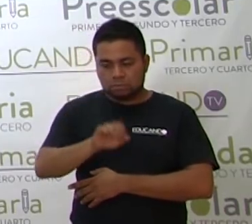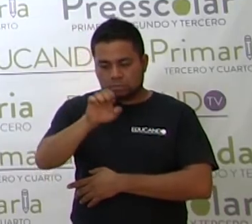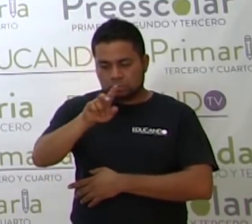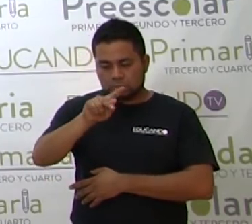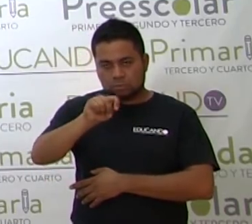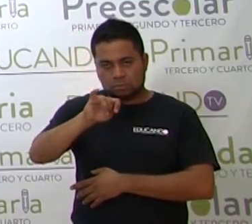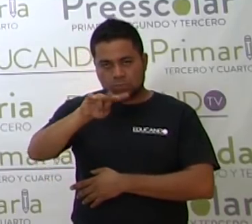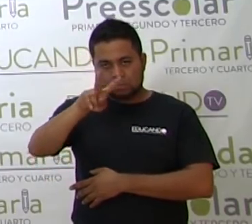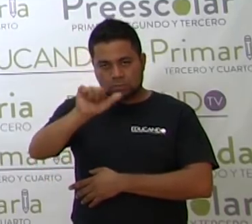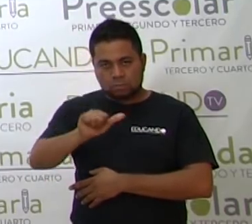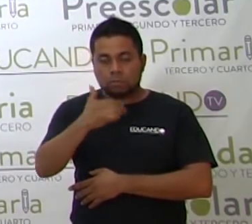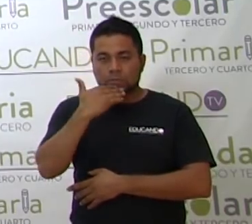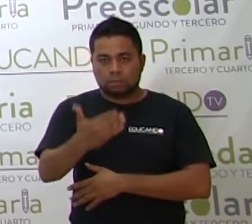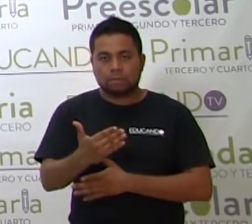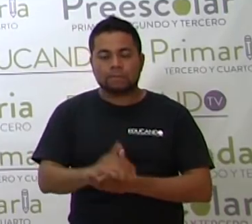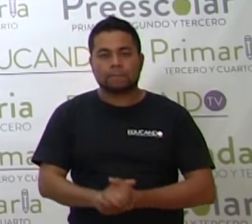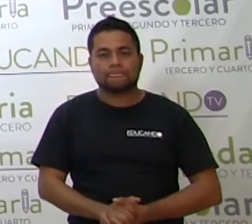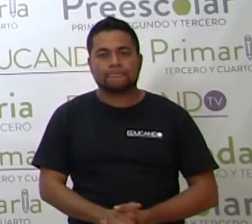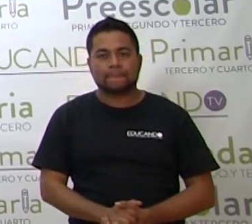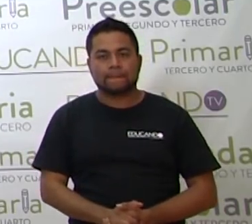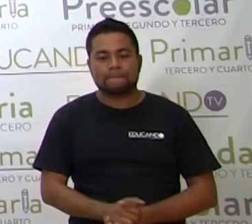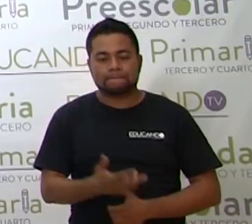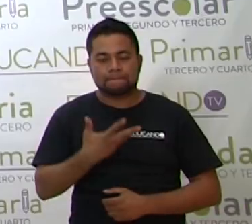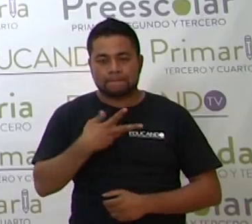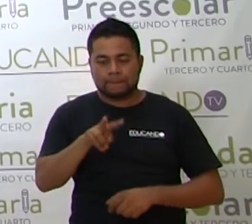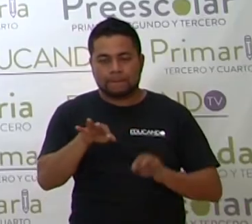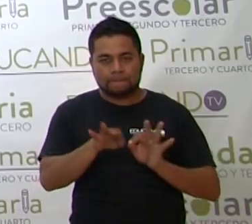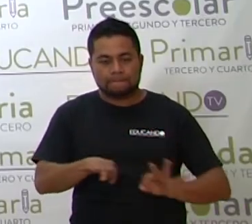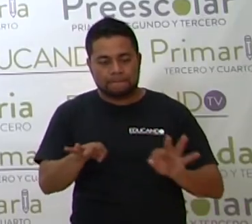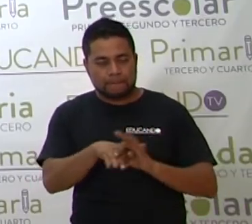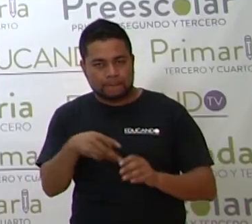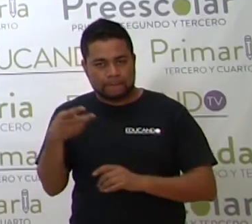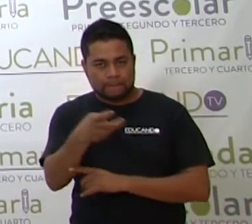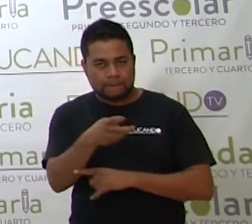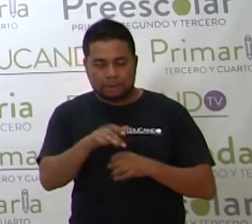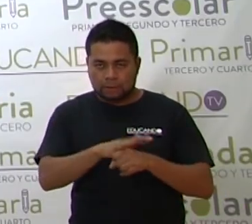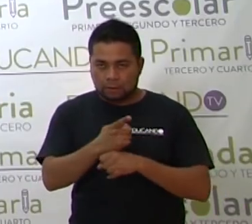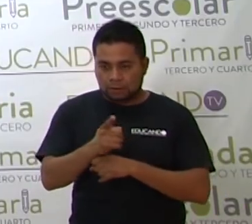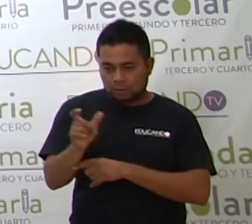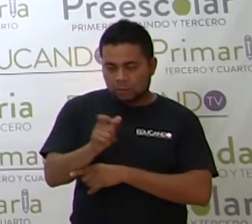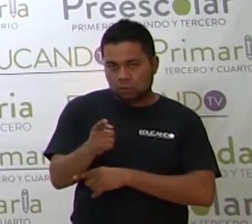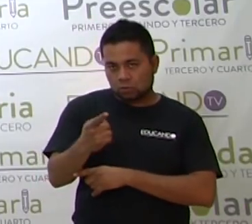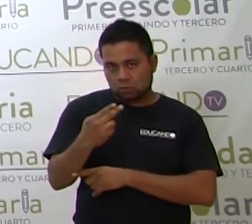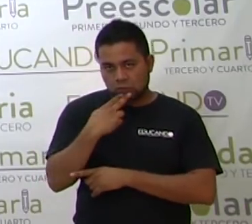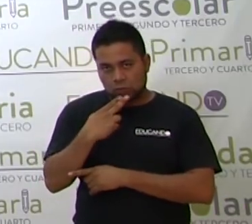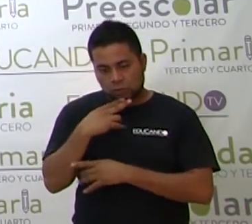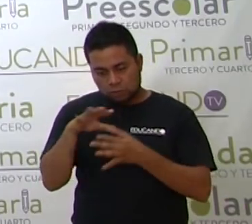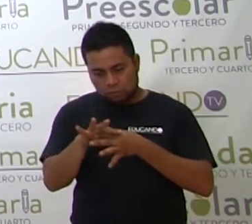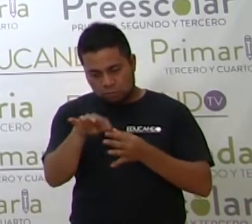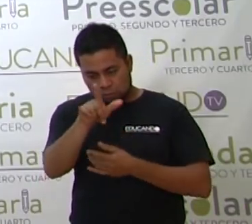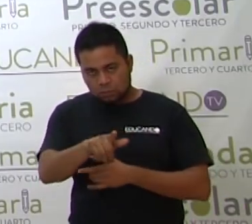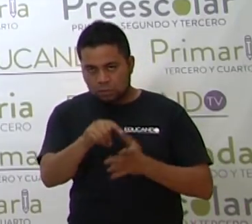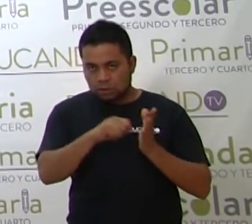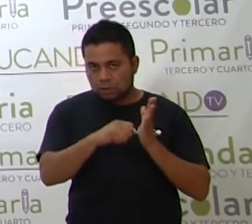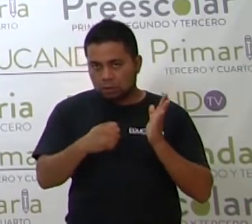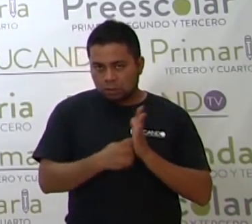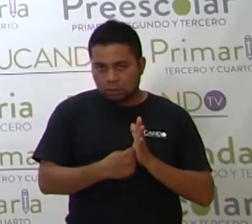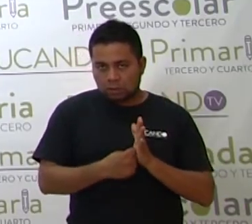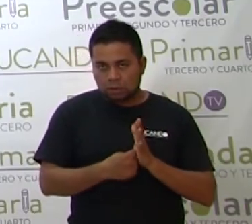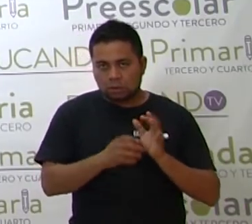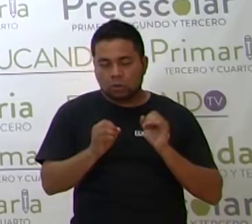subjetiva. ¿Bien? Es importante esta parte porque cuando utilizamos la descripción técnica